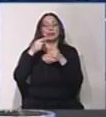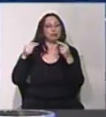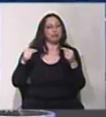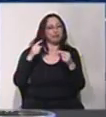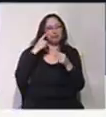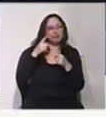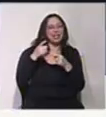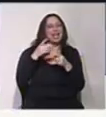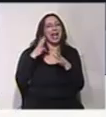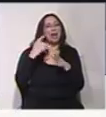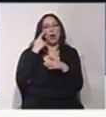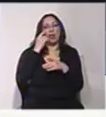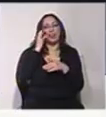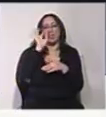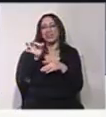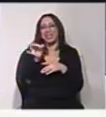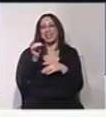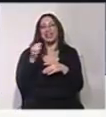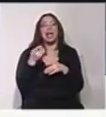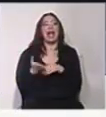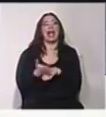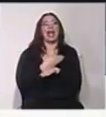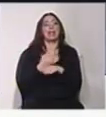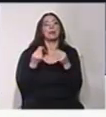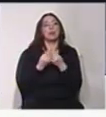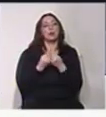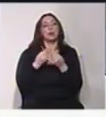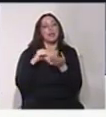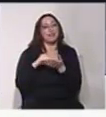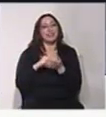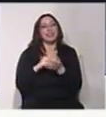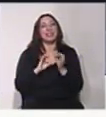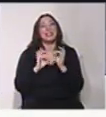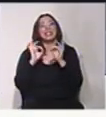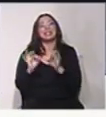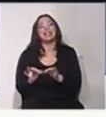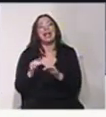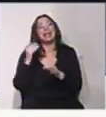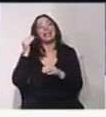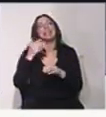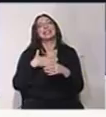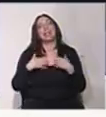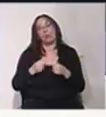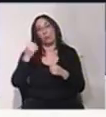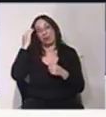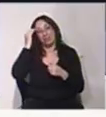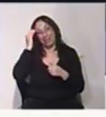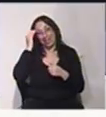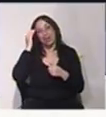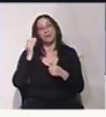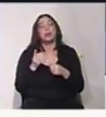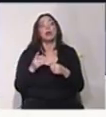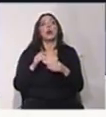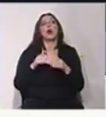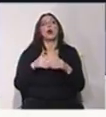pocas veces se da con anticipación que lleguen a el ámbito de la salud mental, por ejemplo. Claro. A veces es luego